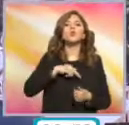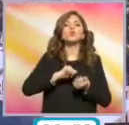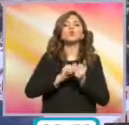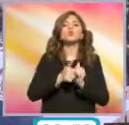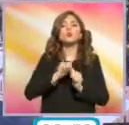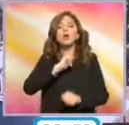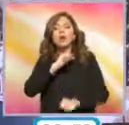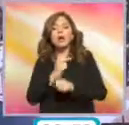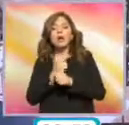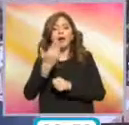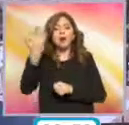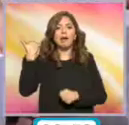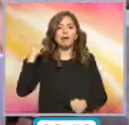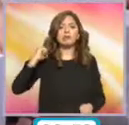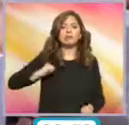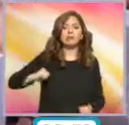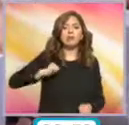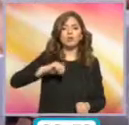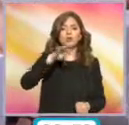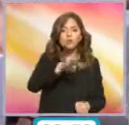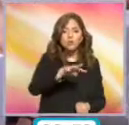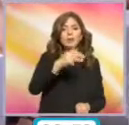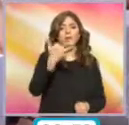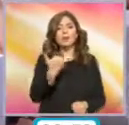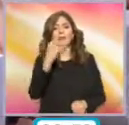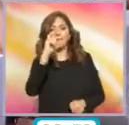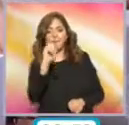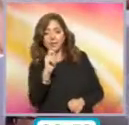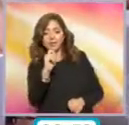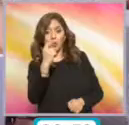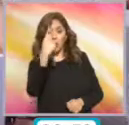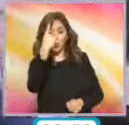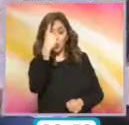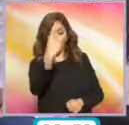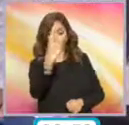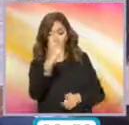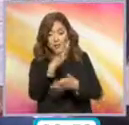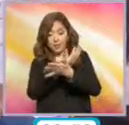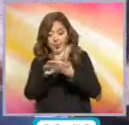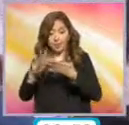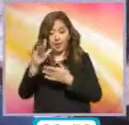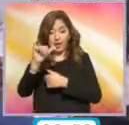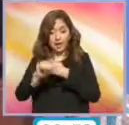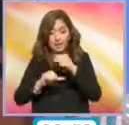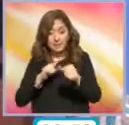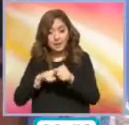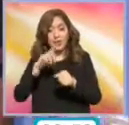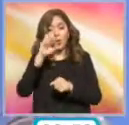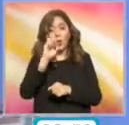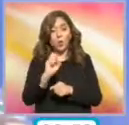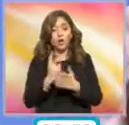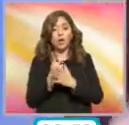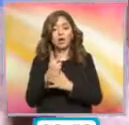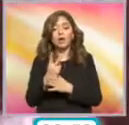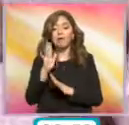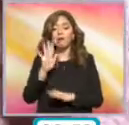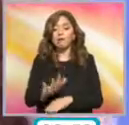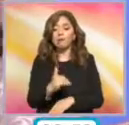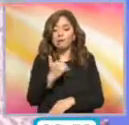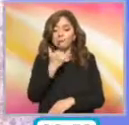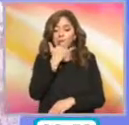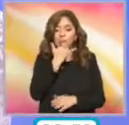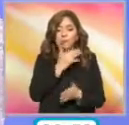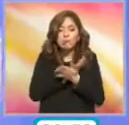siglo XIX y el XX es que si acabamos con una, por equivocación, que no es tanto, así de, nos acabamos